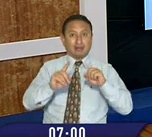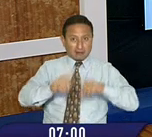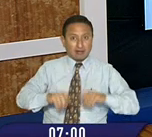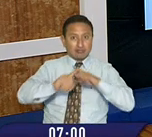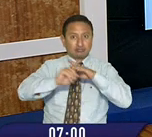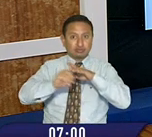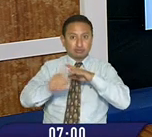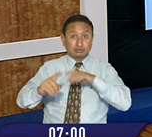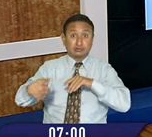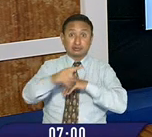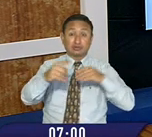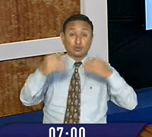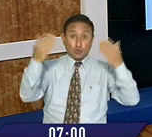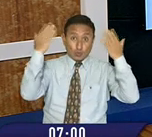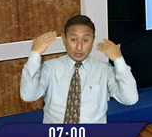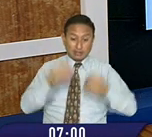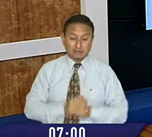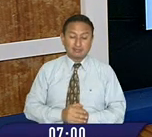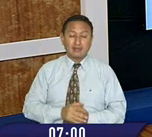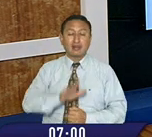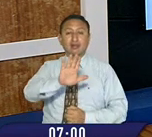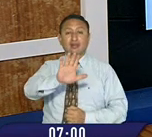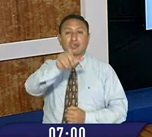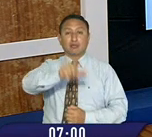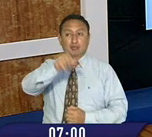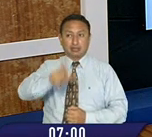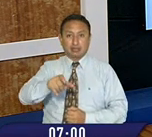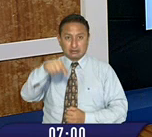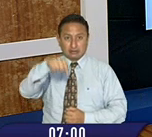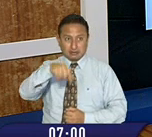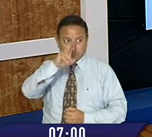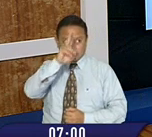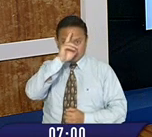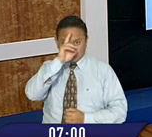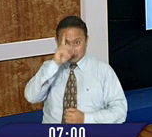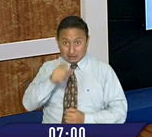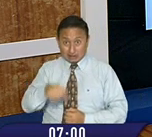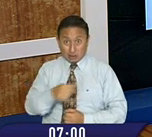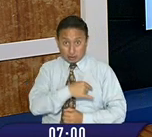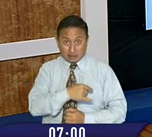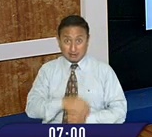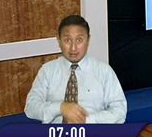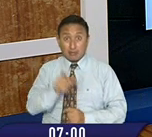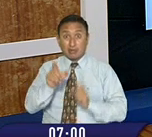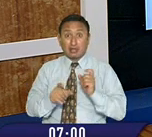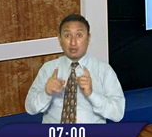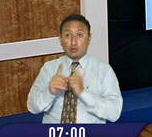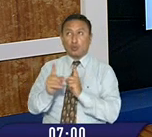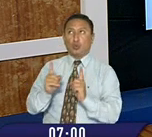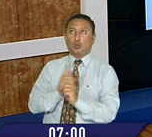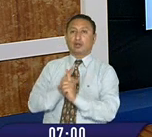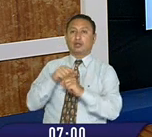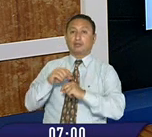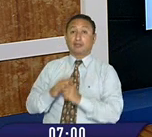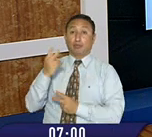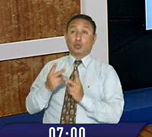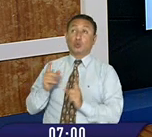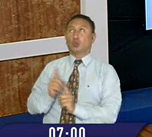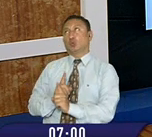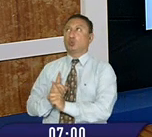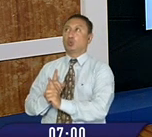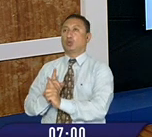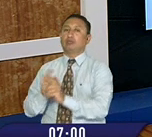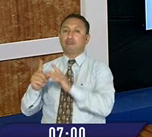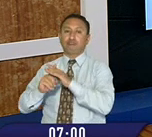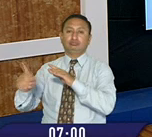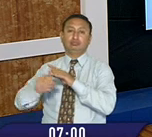penitenciaría del Litoral. 5 reos habrían tratado de camuflarse, como les hemos contado, para salir con las visitas y escapar,